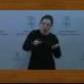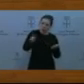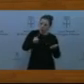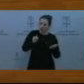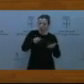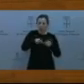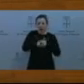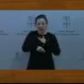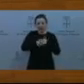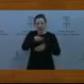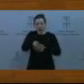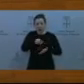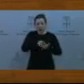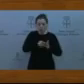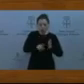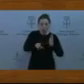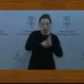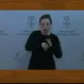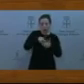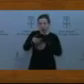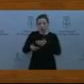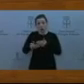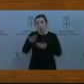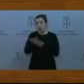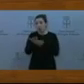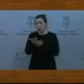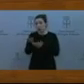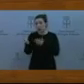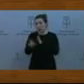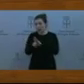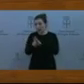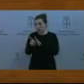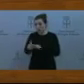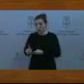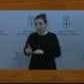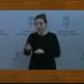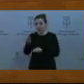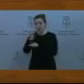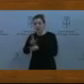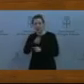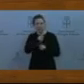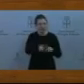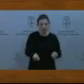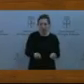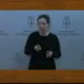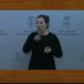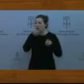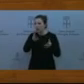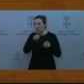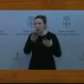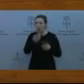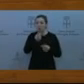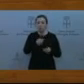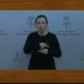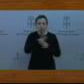que no tiene una proposición de ley que presenta un grupo parlamentario en la Cámara. Información pública, consejo consultivo, a veces